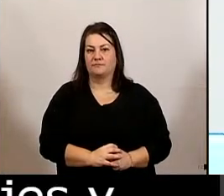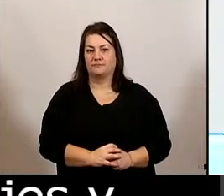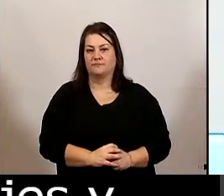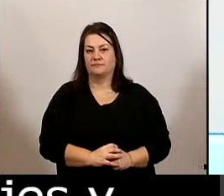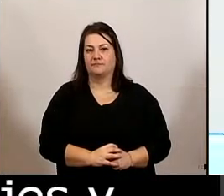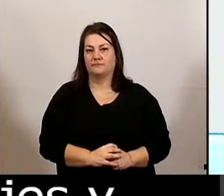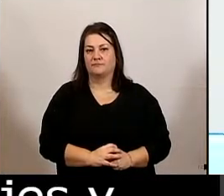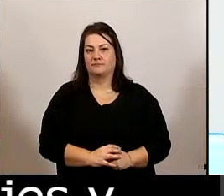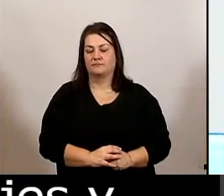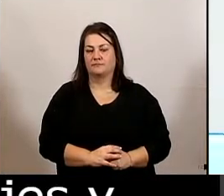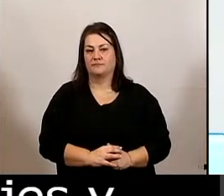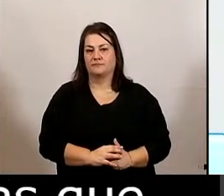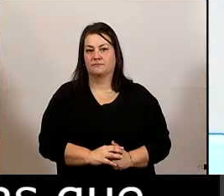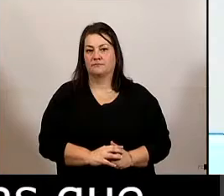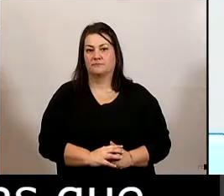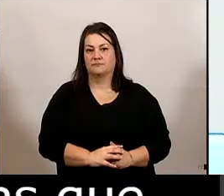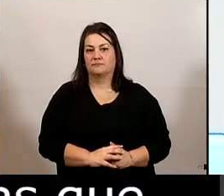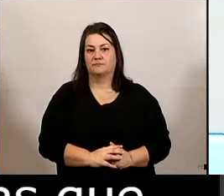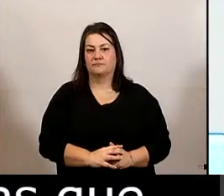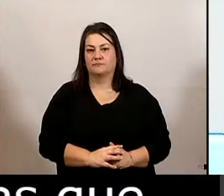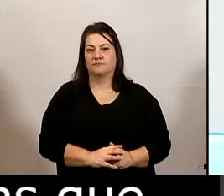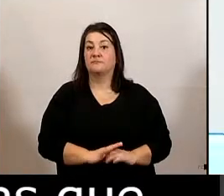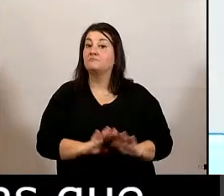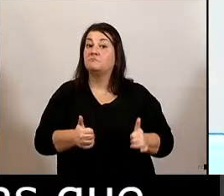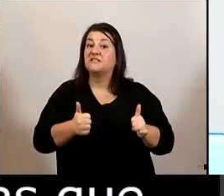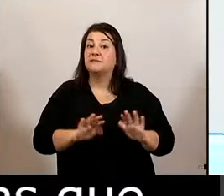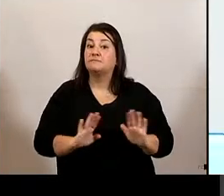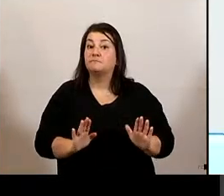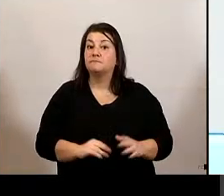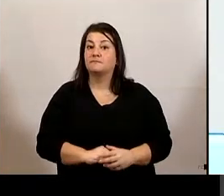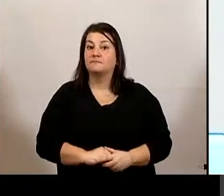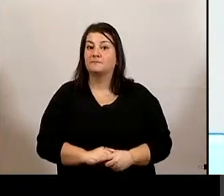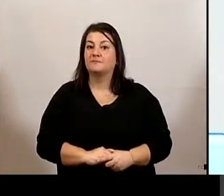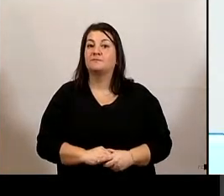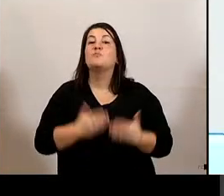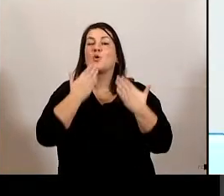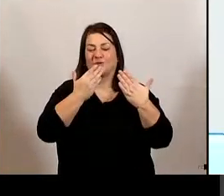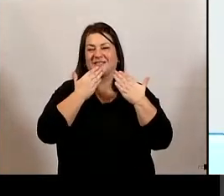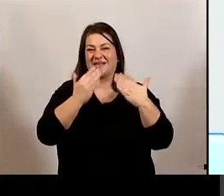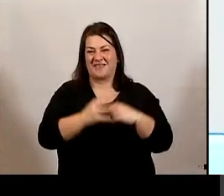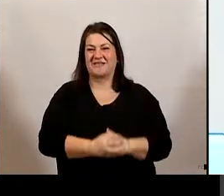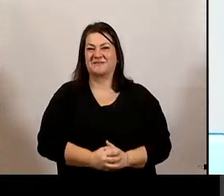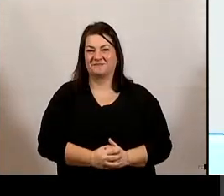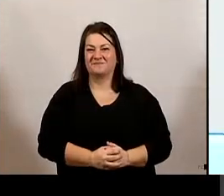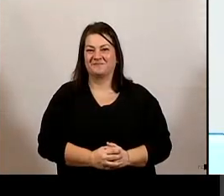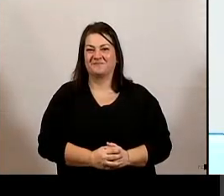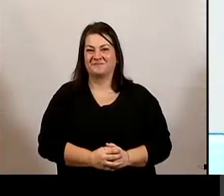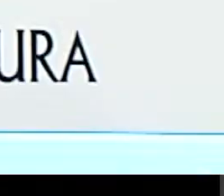¿Algo más? Pues muchísimas gracias.